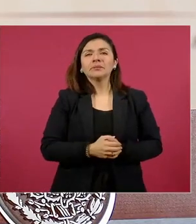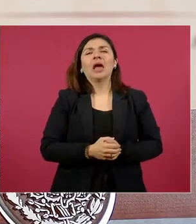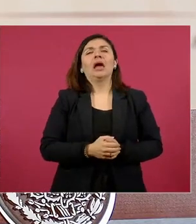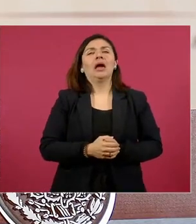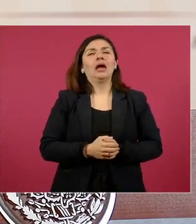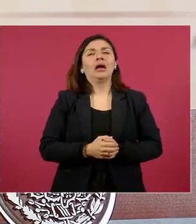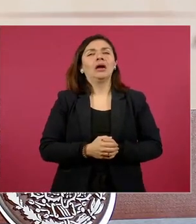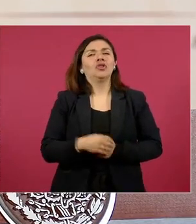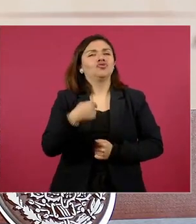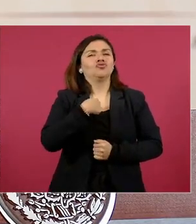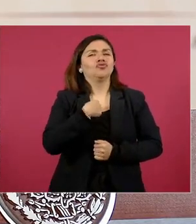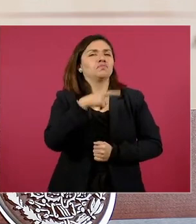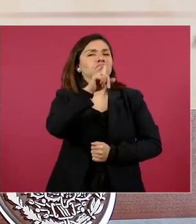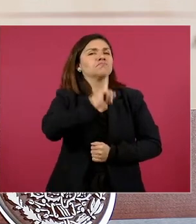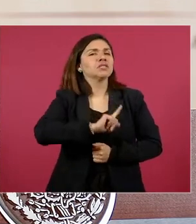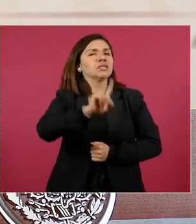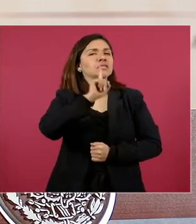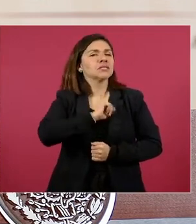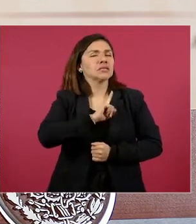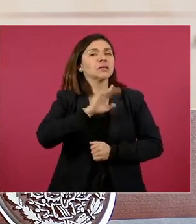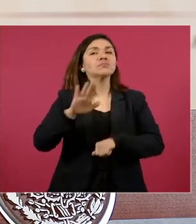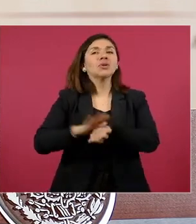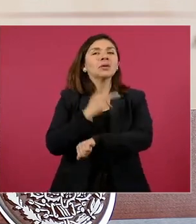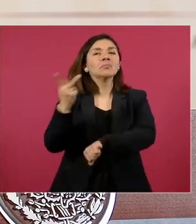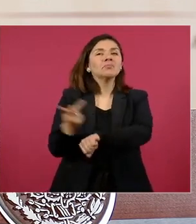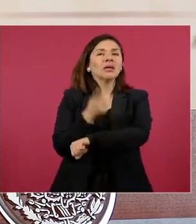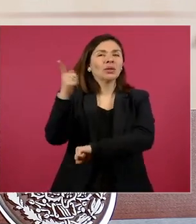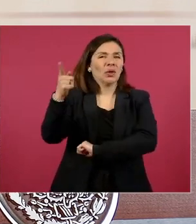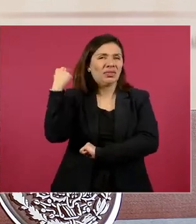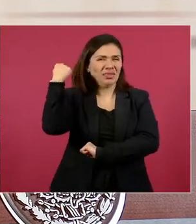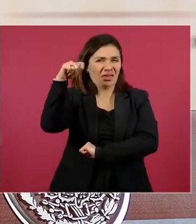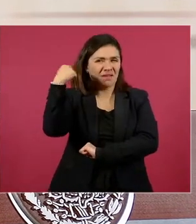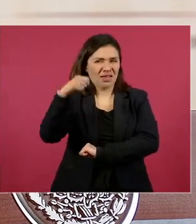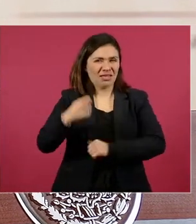engañando, que yo estaba mintiendo en lo de Tabasco,